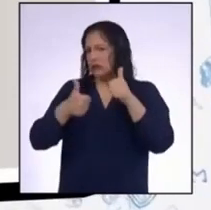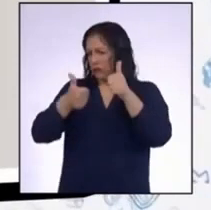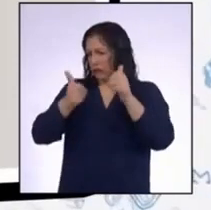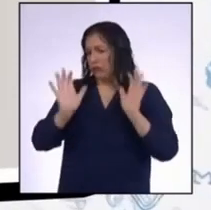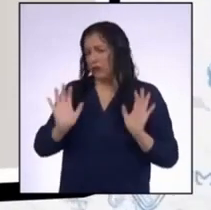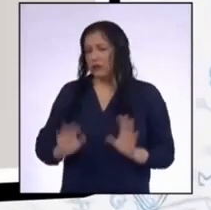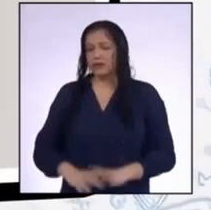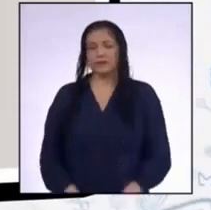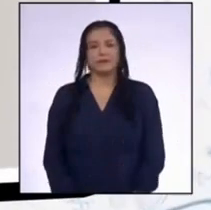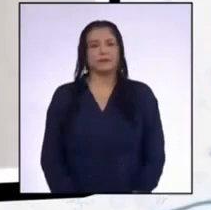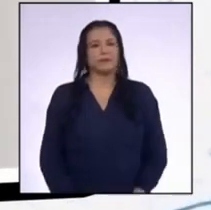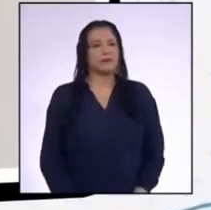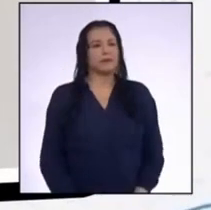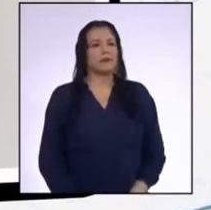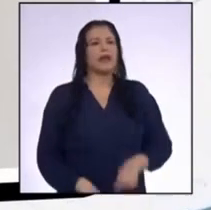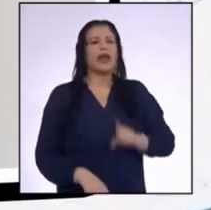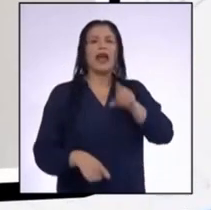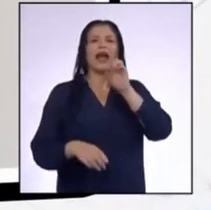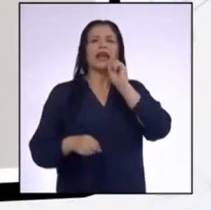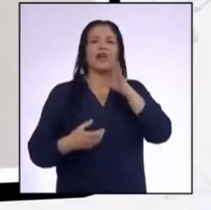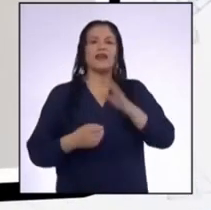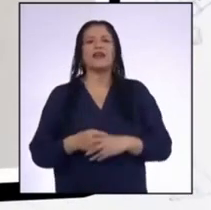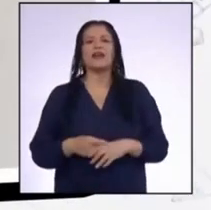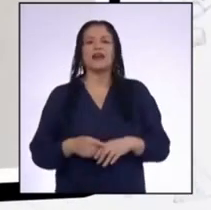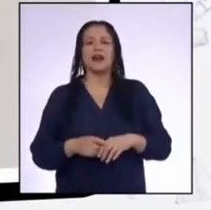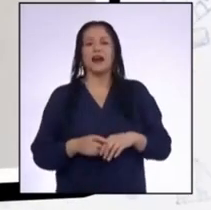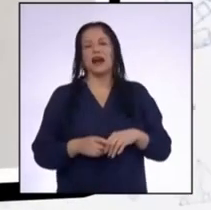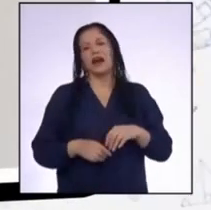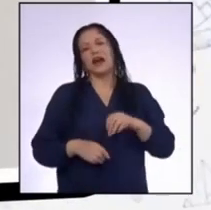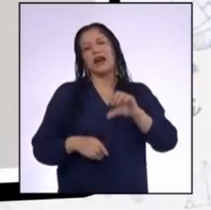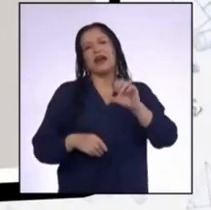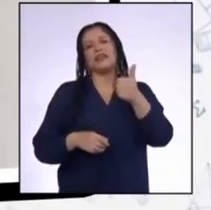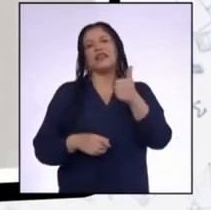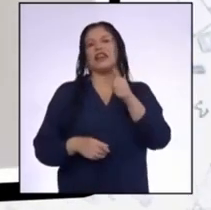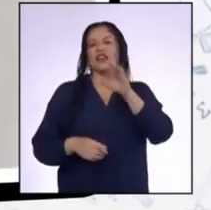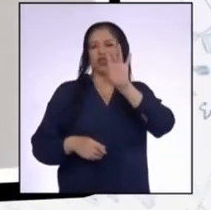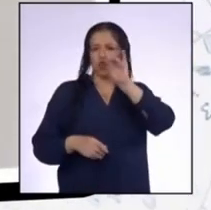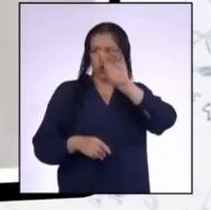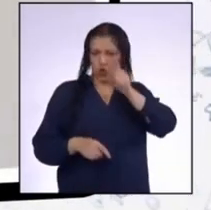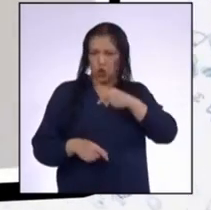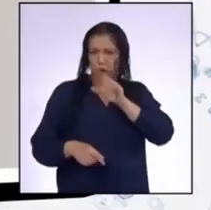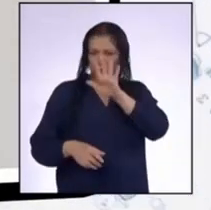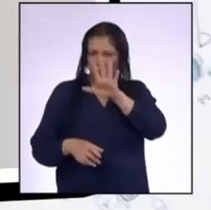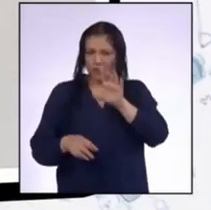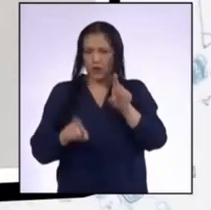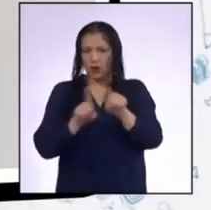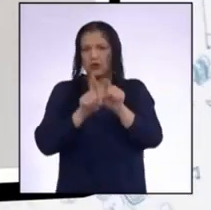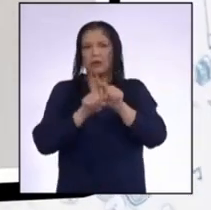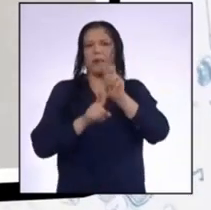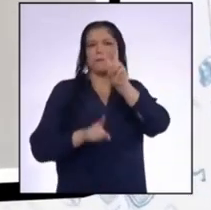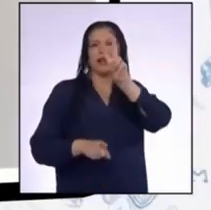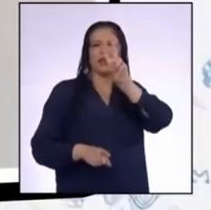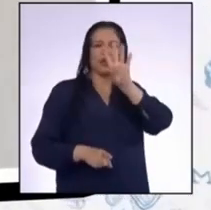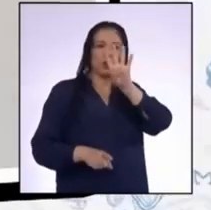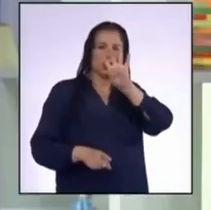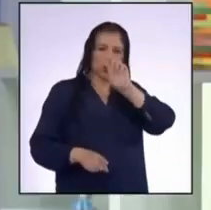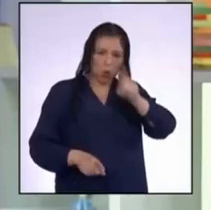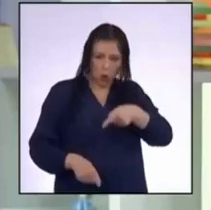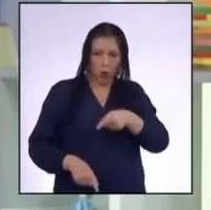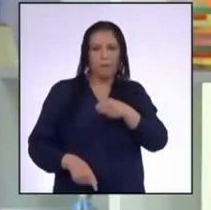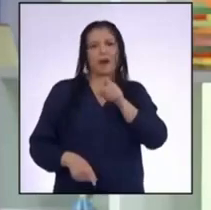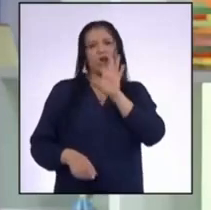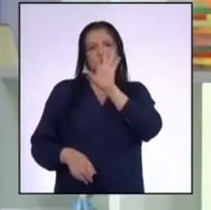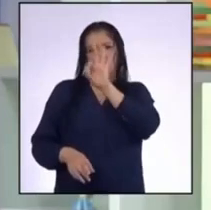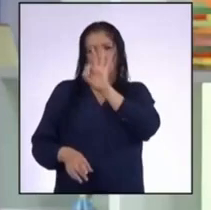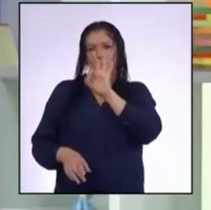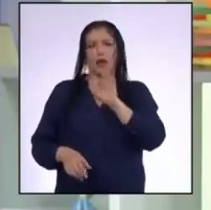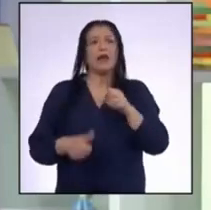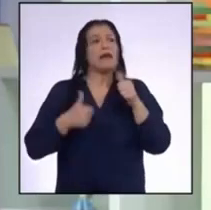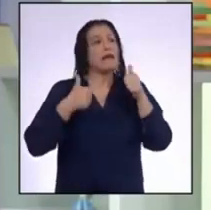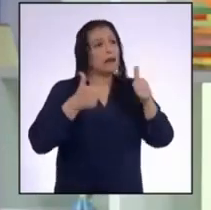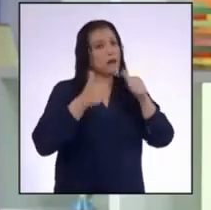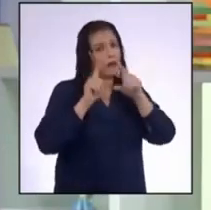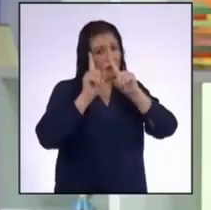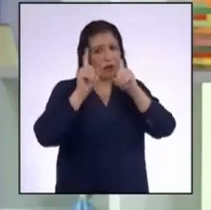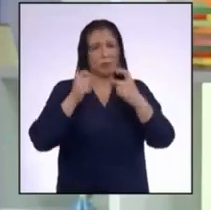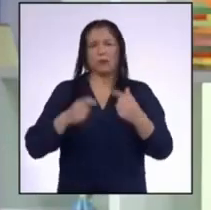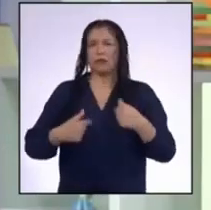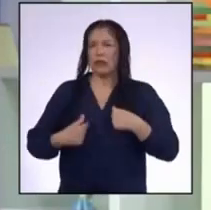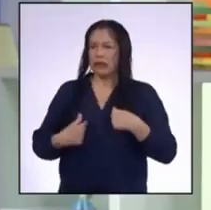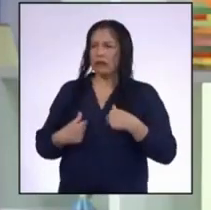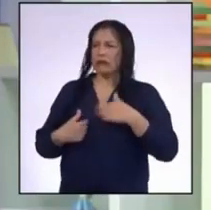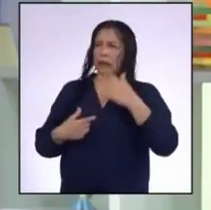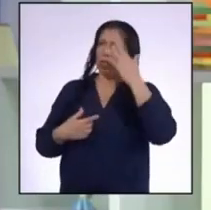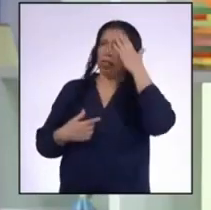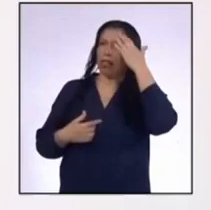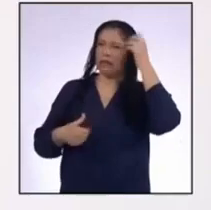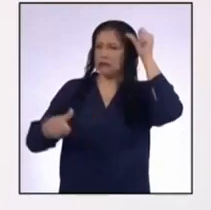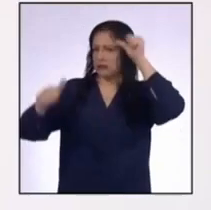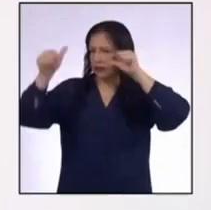correcto también. Ella dijo 18,5 y 24,9. Gracias. Qué bueno que lo preguntas, porque yo también